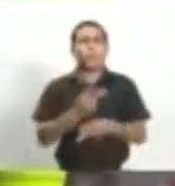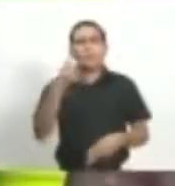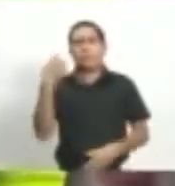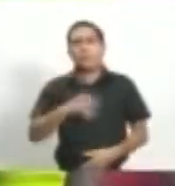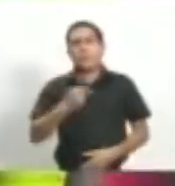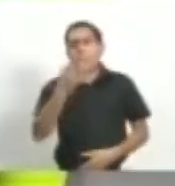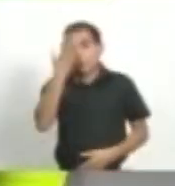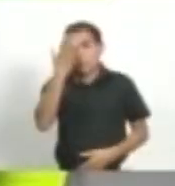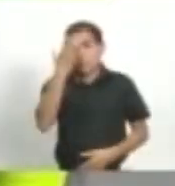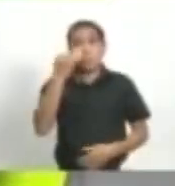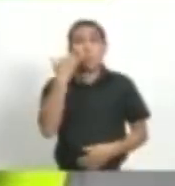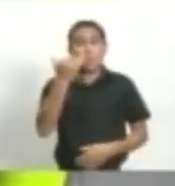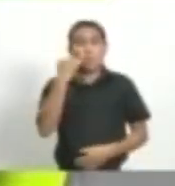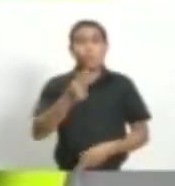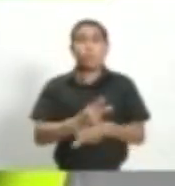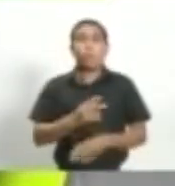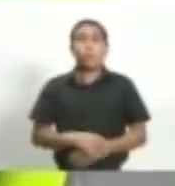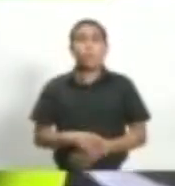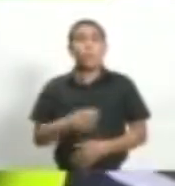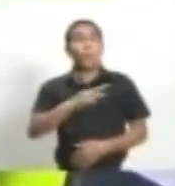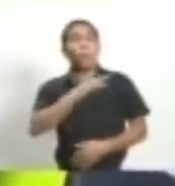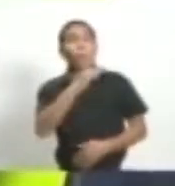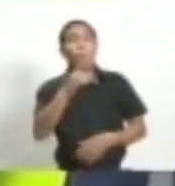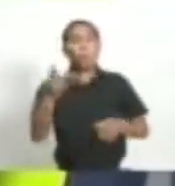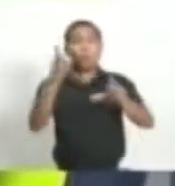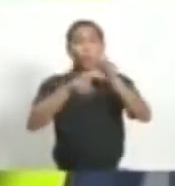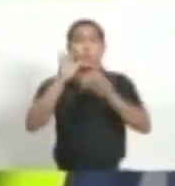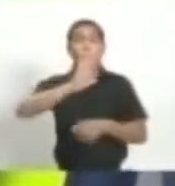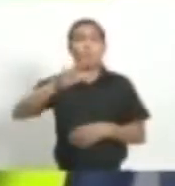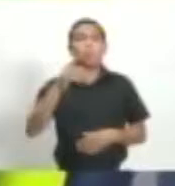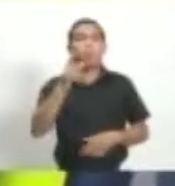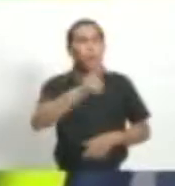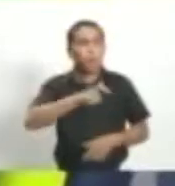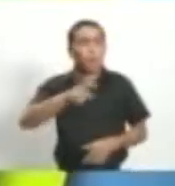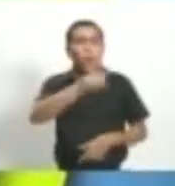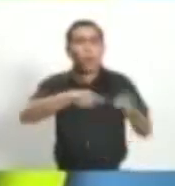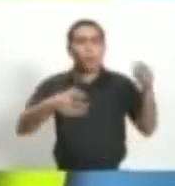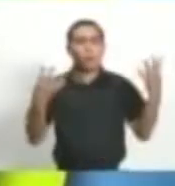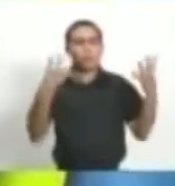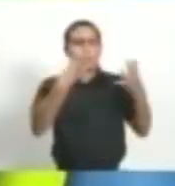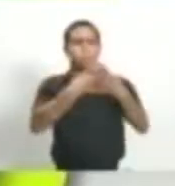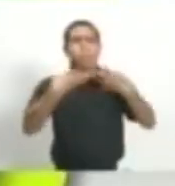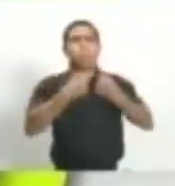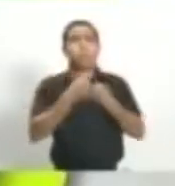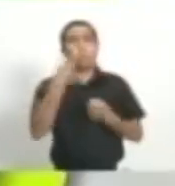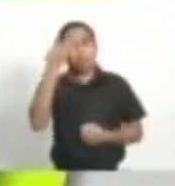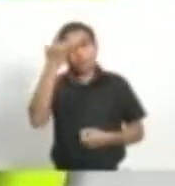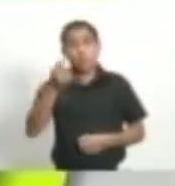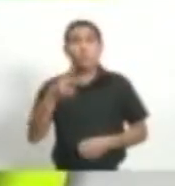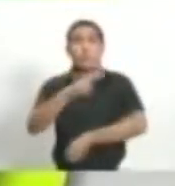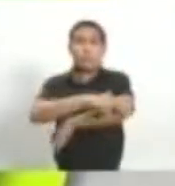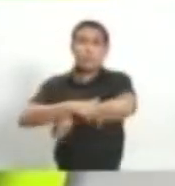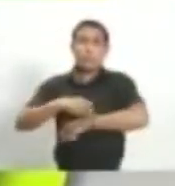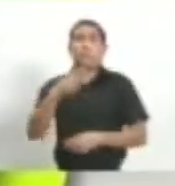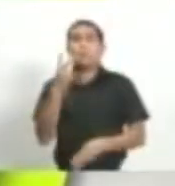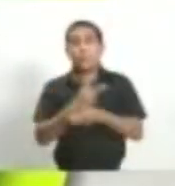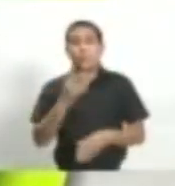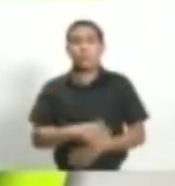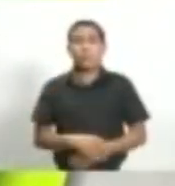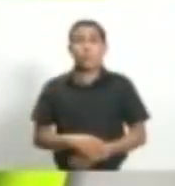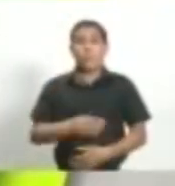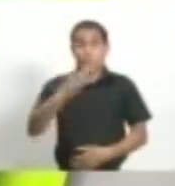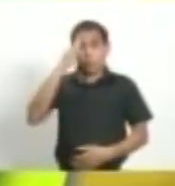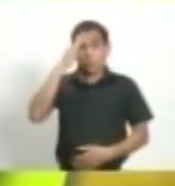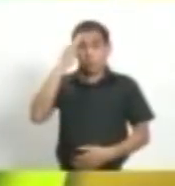Riohacha impiden ingreso de menores infractores a centro de reclusión por ola de inseguridad. Policía Metropolitana de